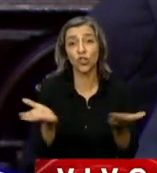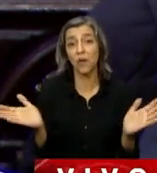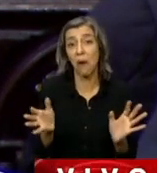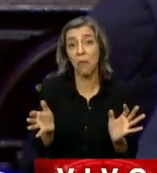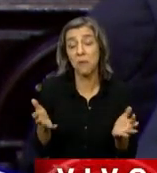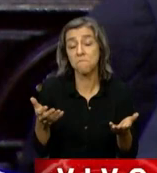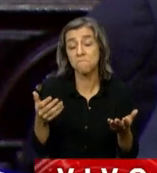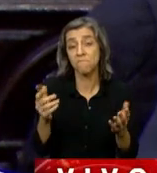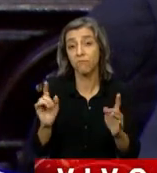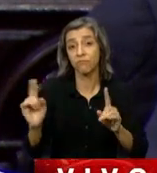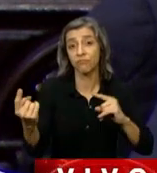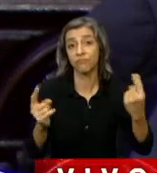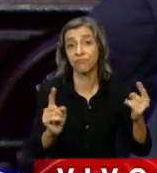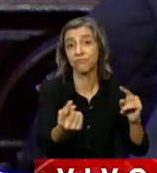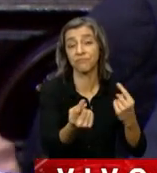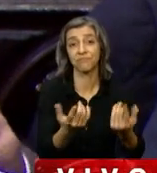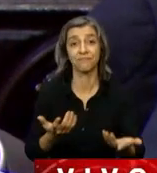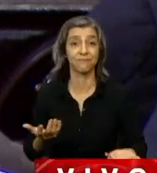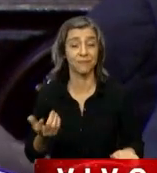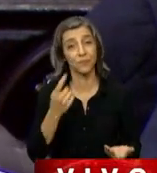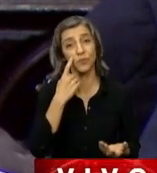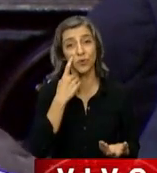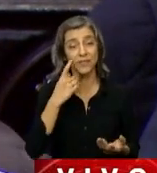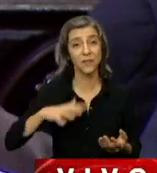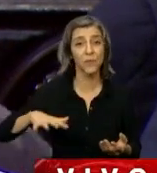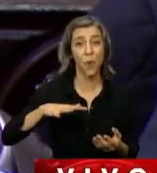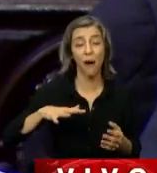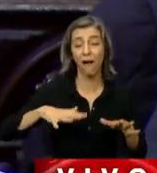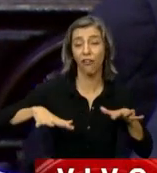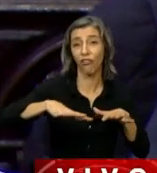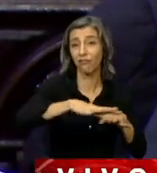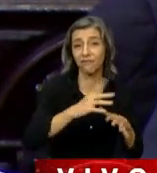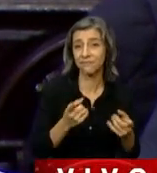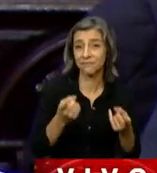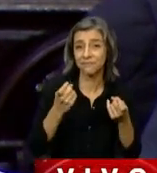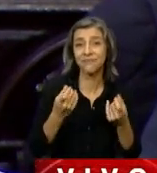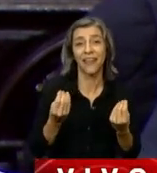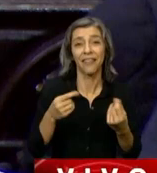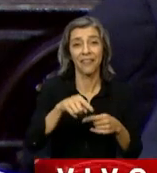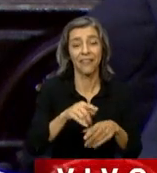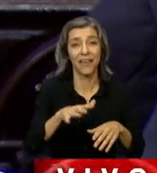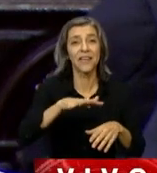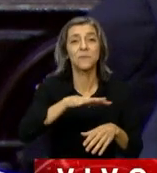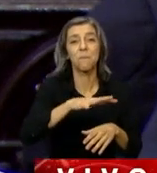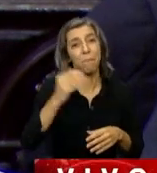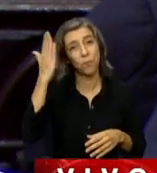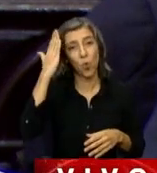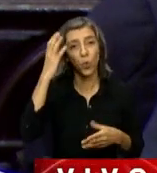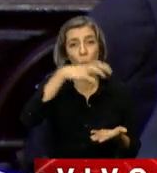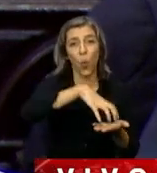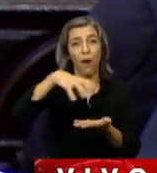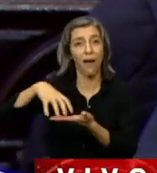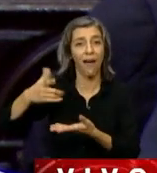municipios, lugares, barrios que precisan de esos centros culturales. Se ha hablado